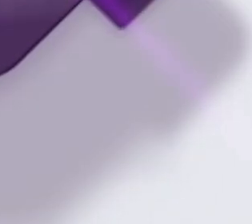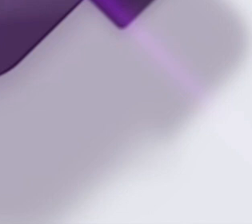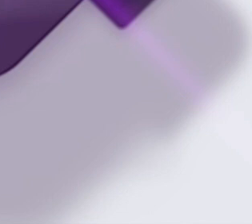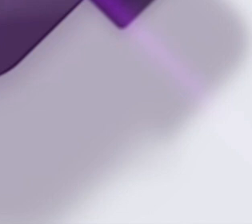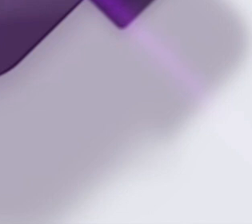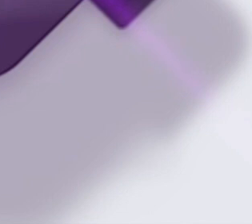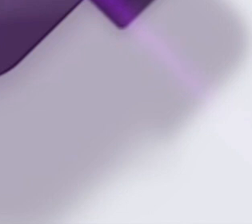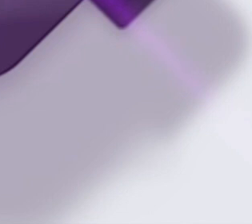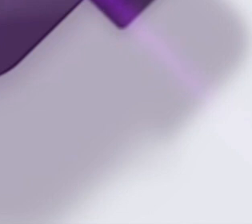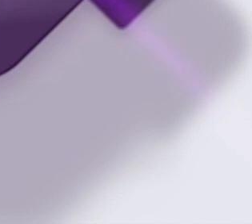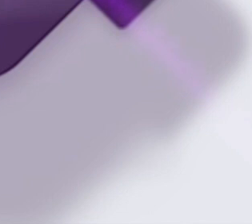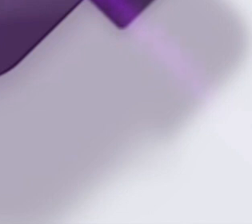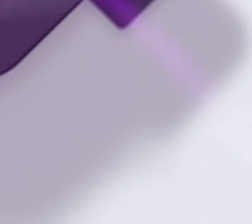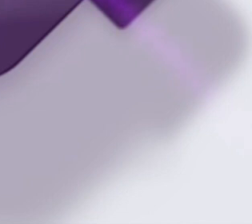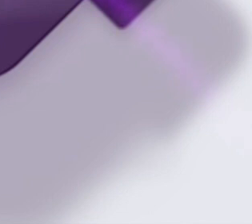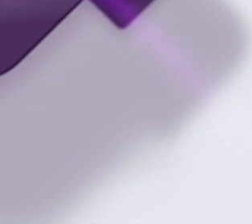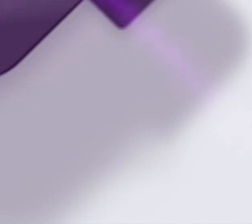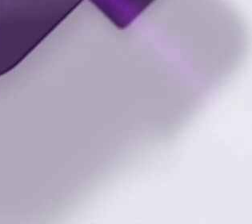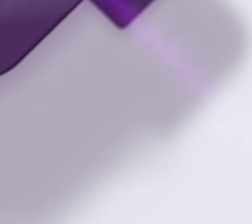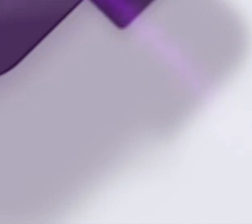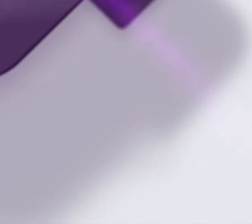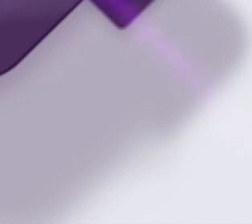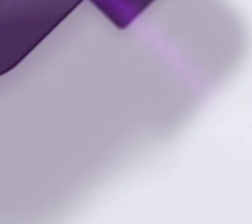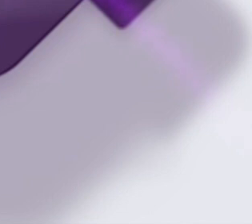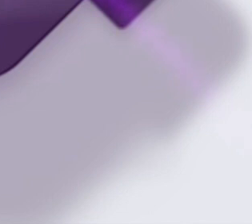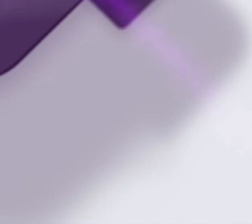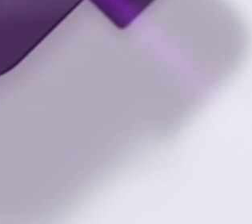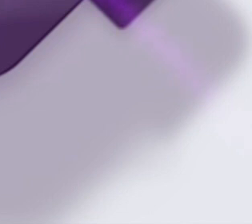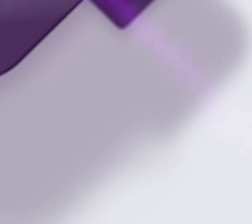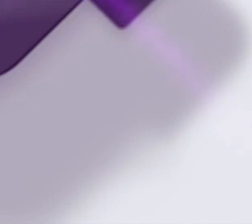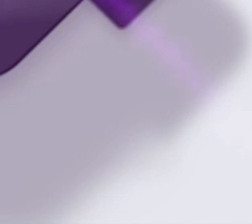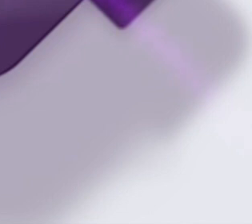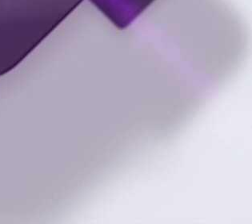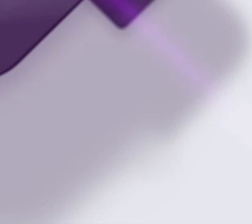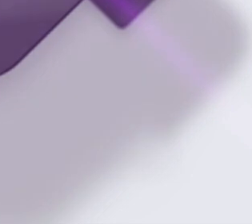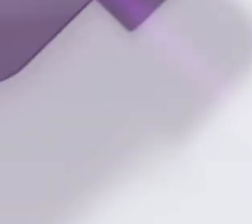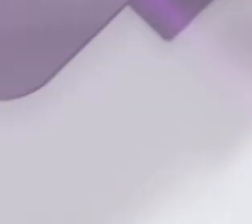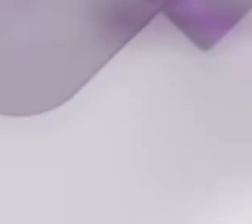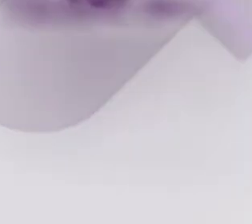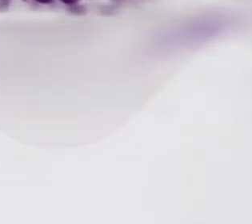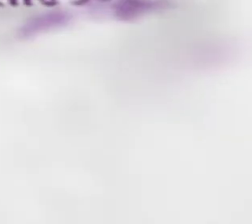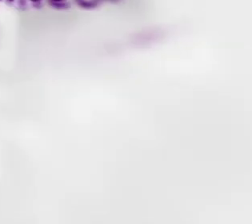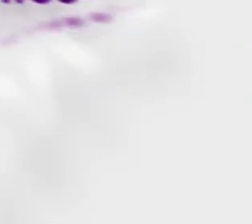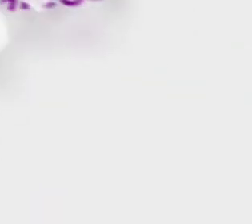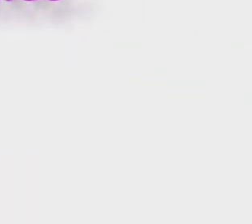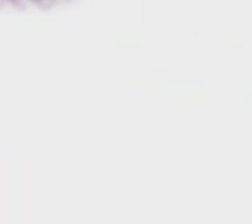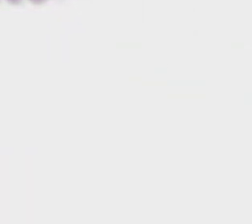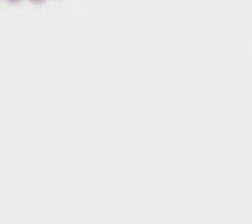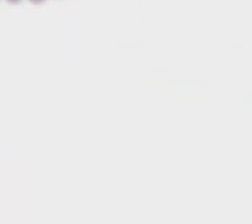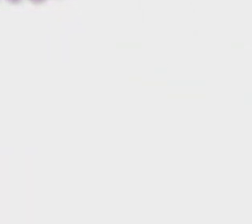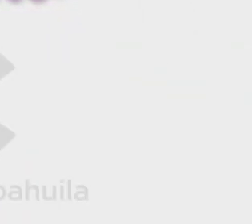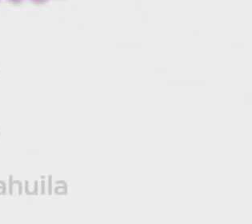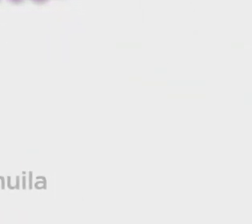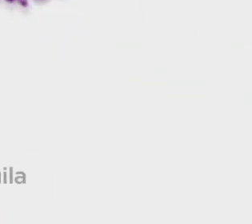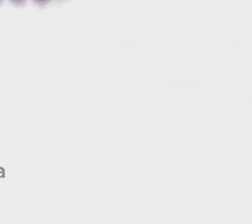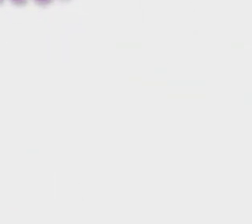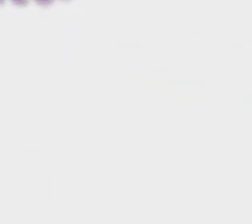Para hacer democracia, se requiere estar bien informados. La Urna, programa del Instituto Electoral